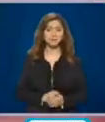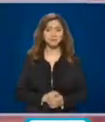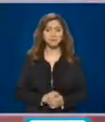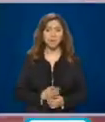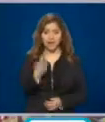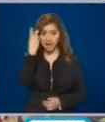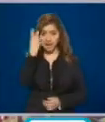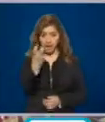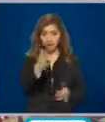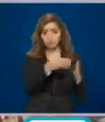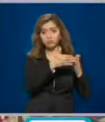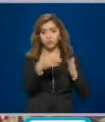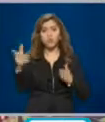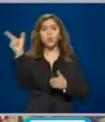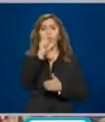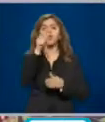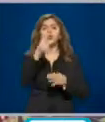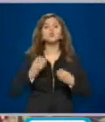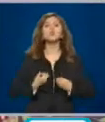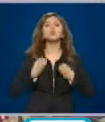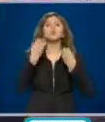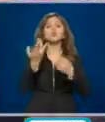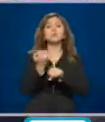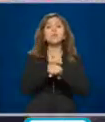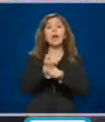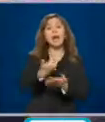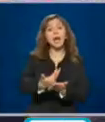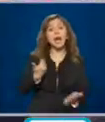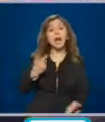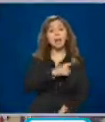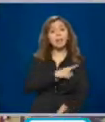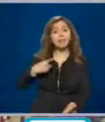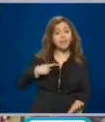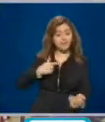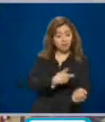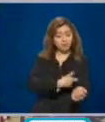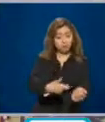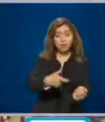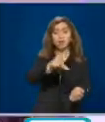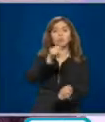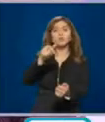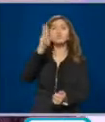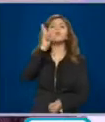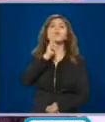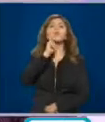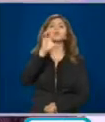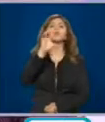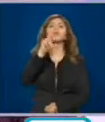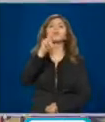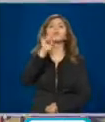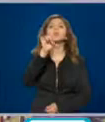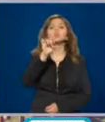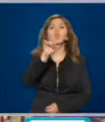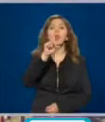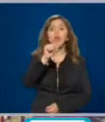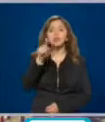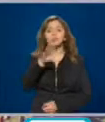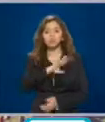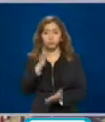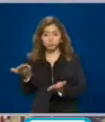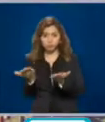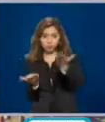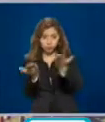en el proceso de donación es indispensable que se practiquen las pruebas cruzadas. Claro. Así se llama. Y para ver si hay compatibilidad o